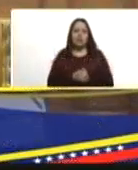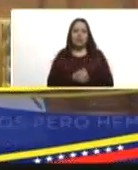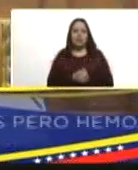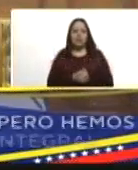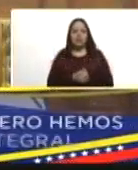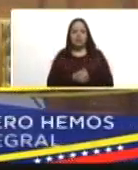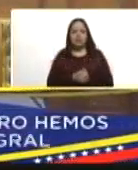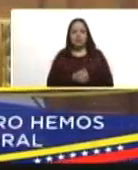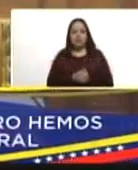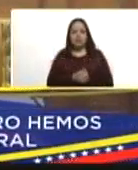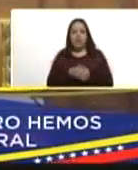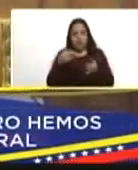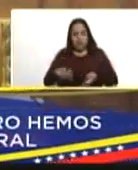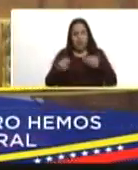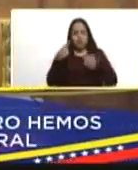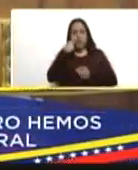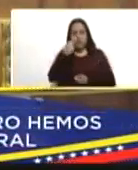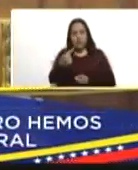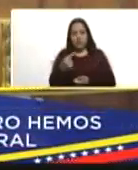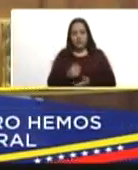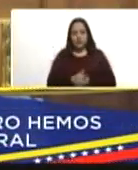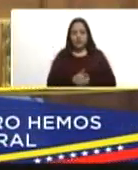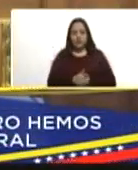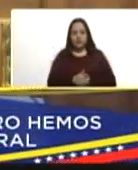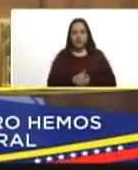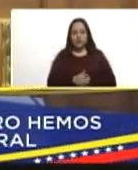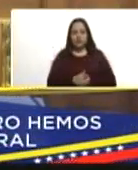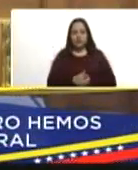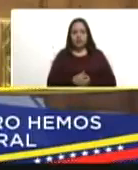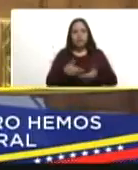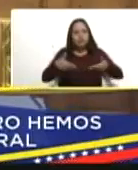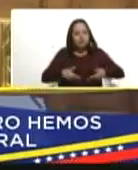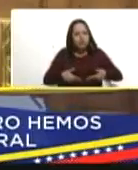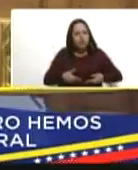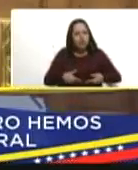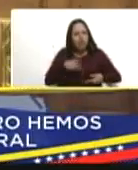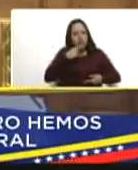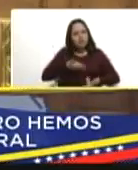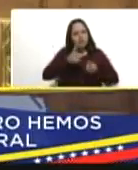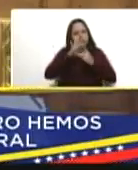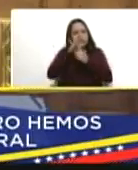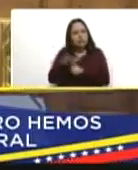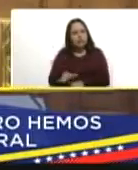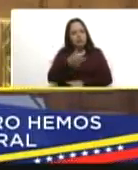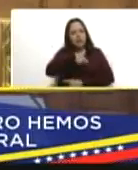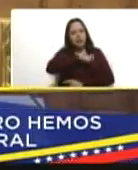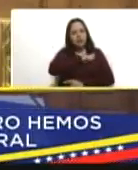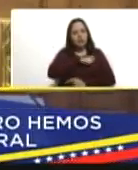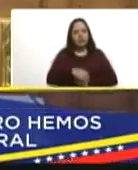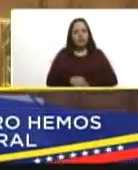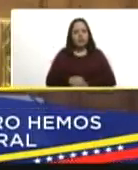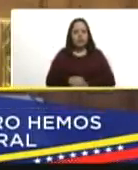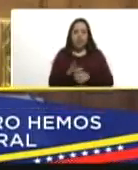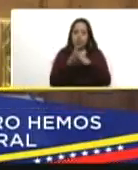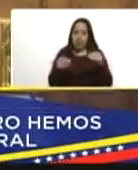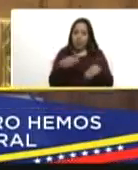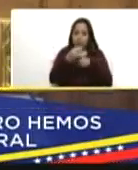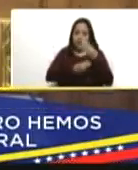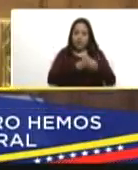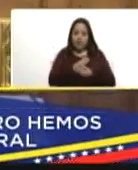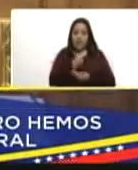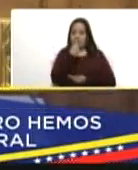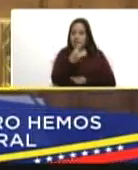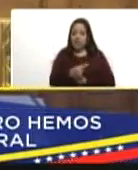siempre decía en la lucha contra el colonialismo español todo lo que él hacía